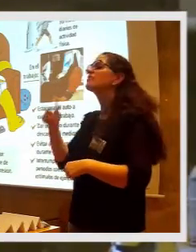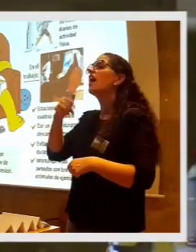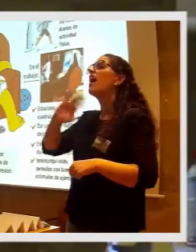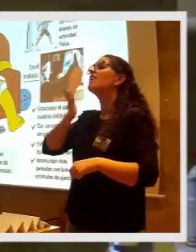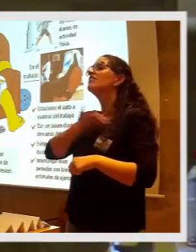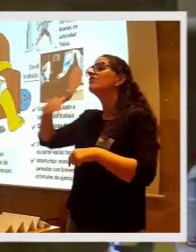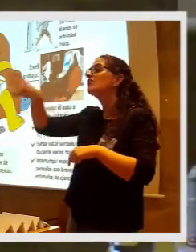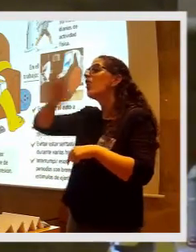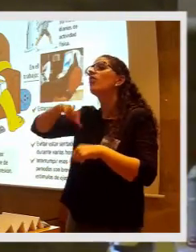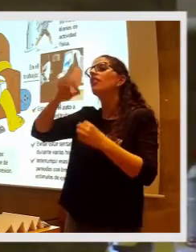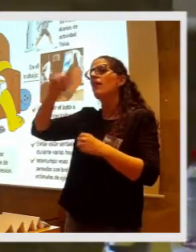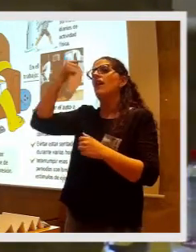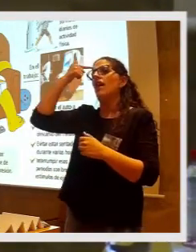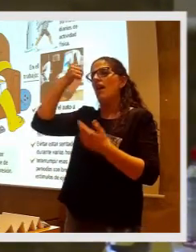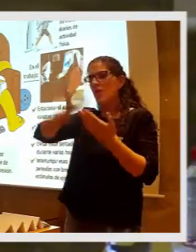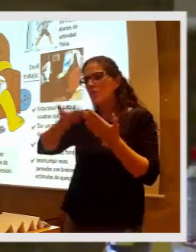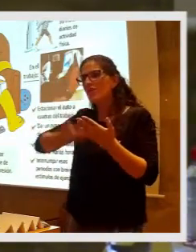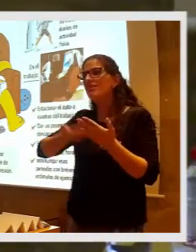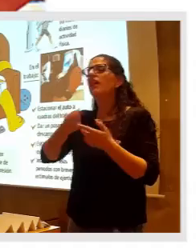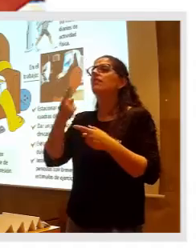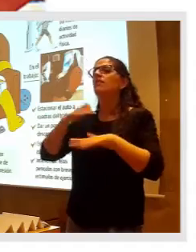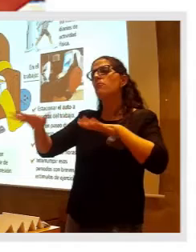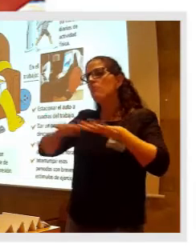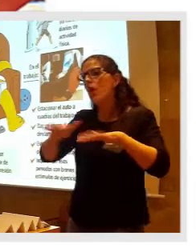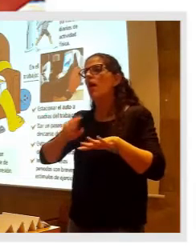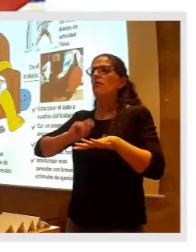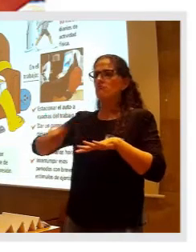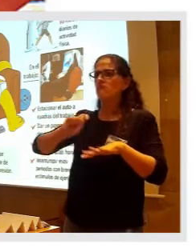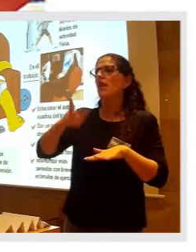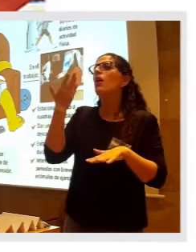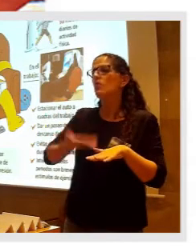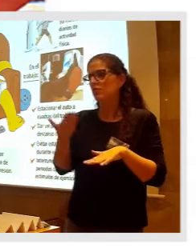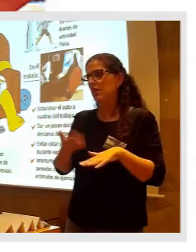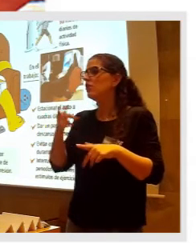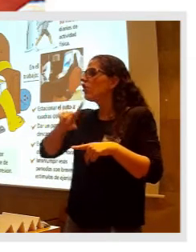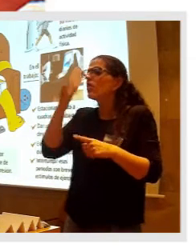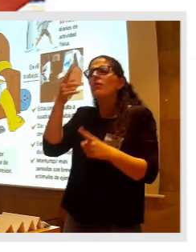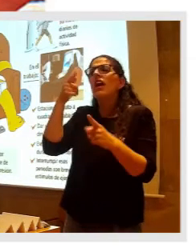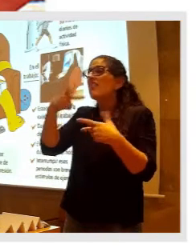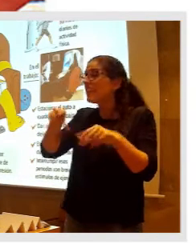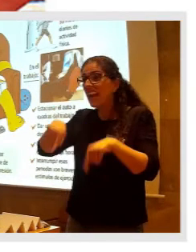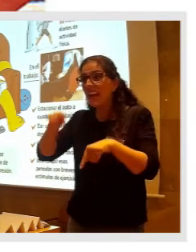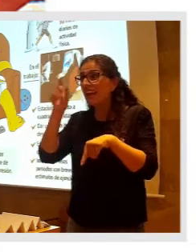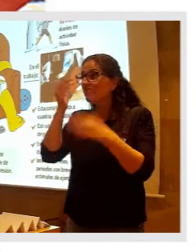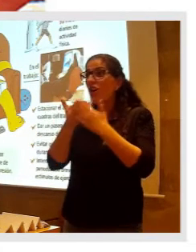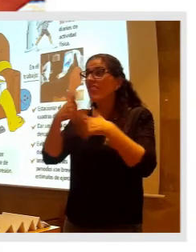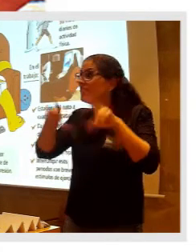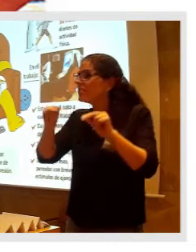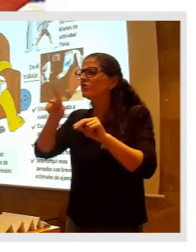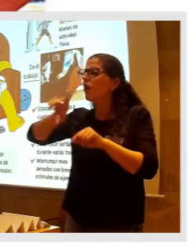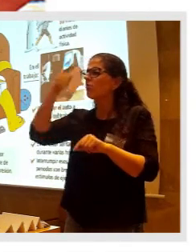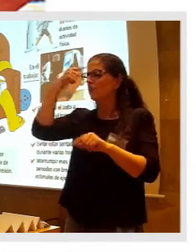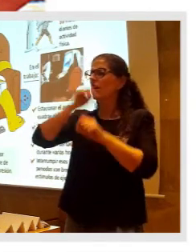con la idea de que tenemos que hacer ejercicio, ¿vale? Y que nos tenemos que proponer hacer cada vez más ejercicio. Fijaros, y no voy a entrar en